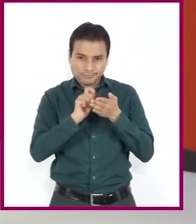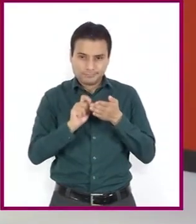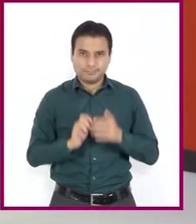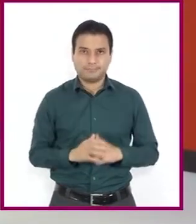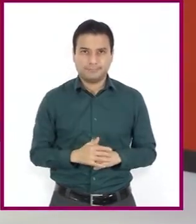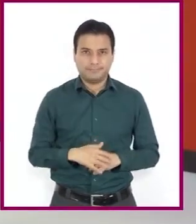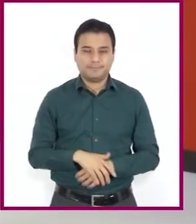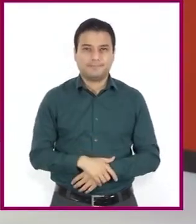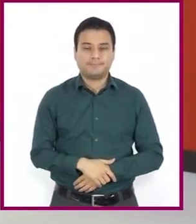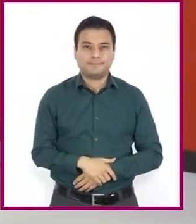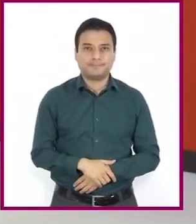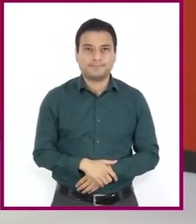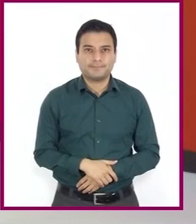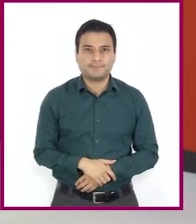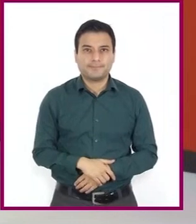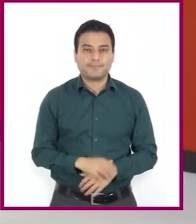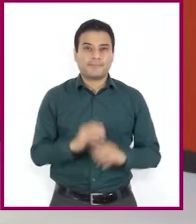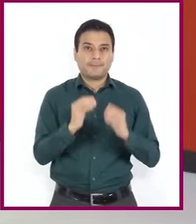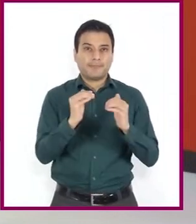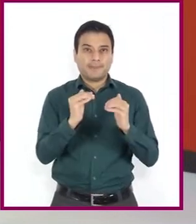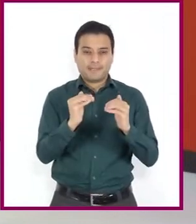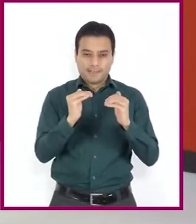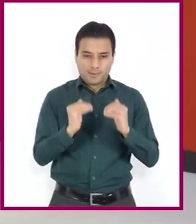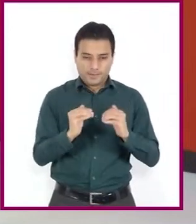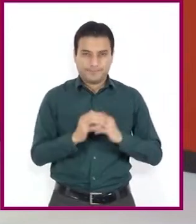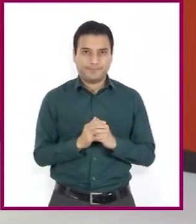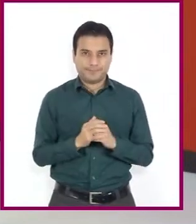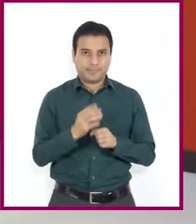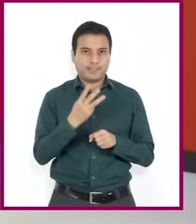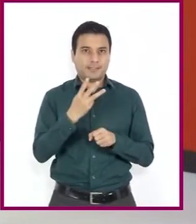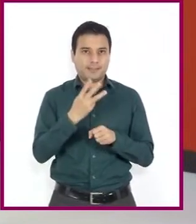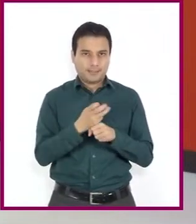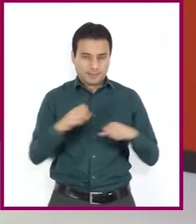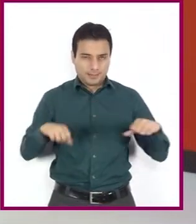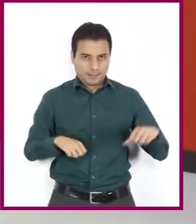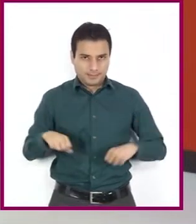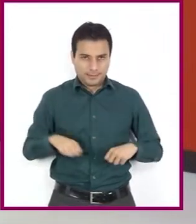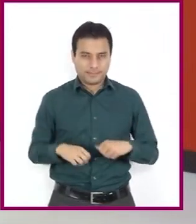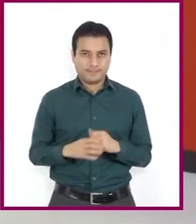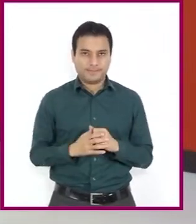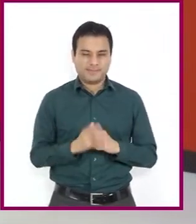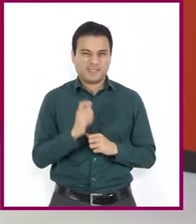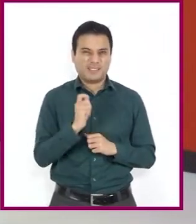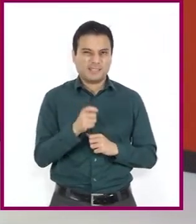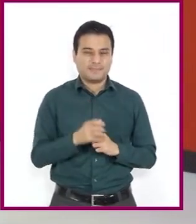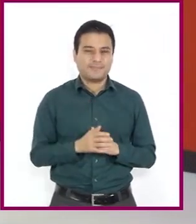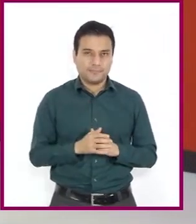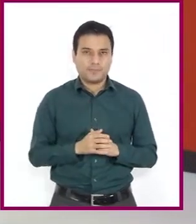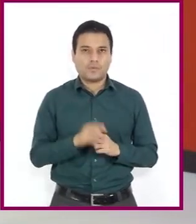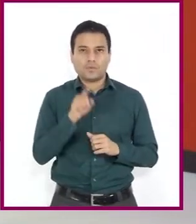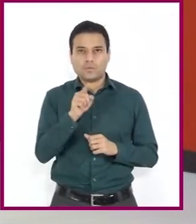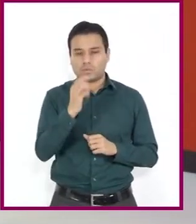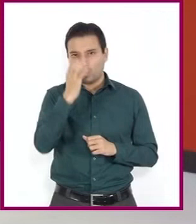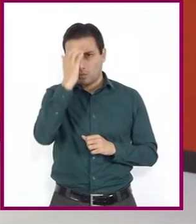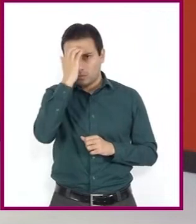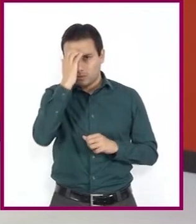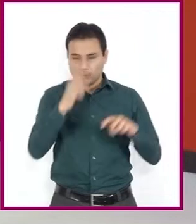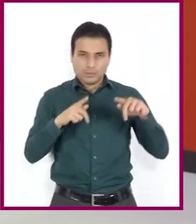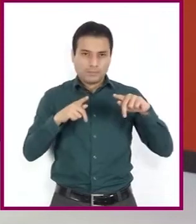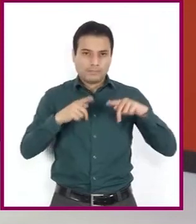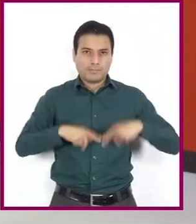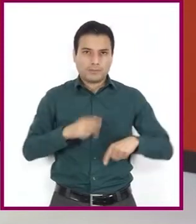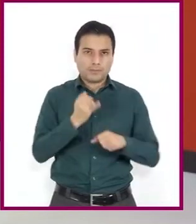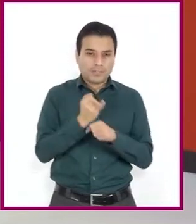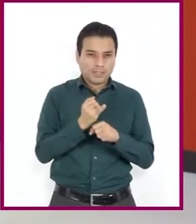tabla. Ahora pasemos al tercer reto, el cual consiste en identificar a los personajes y